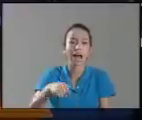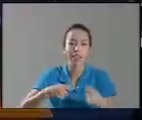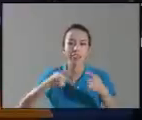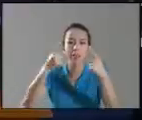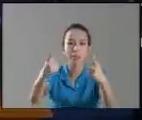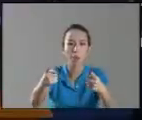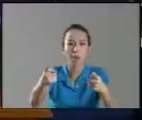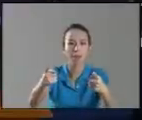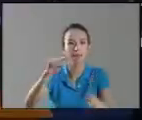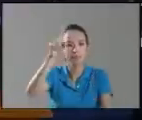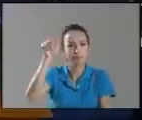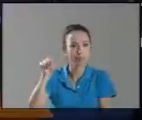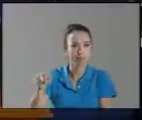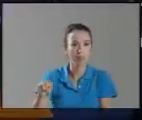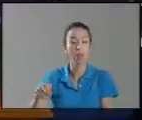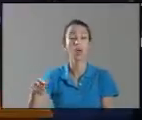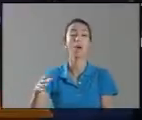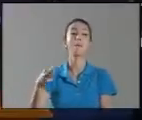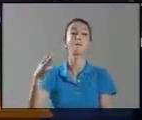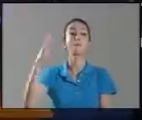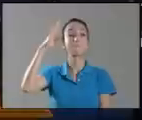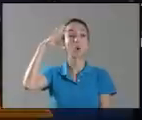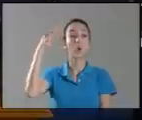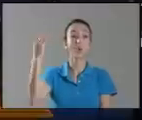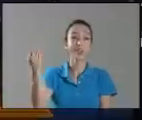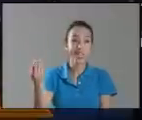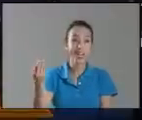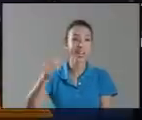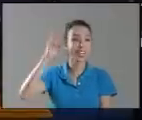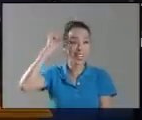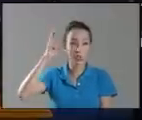¿Por qué? A ver.